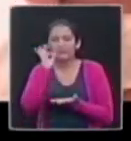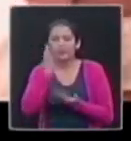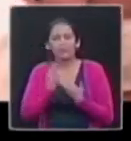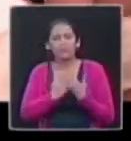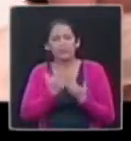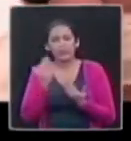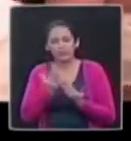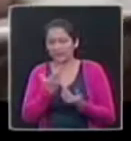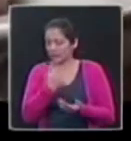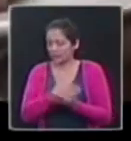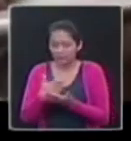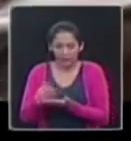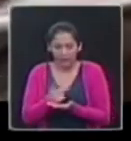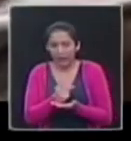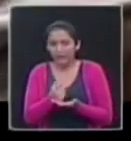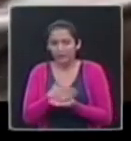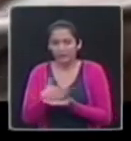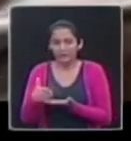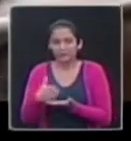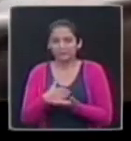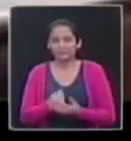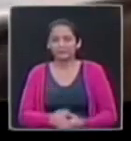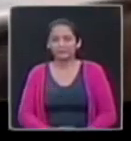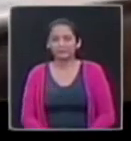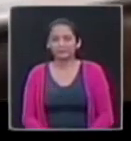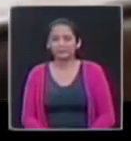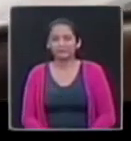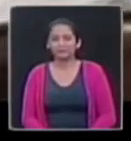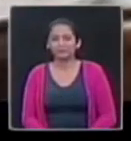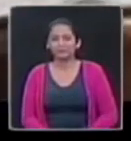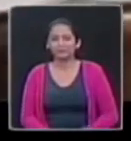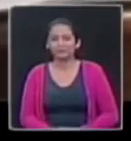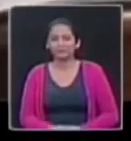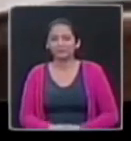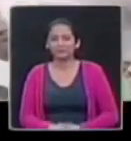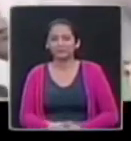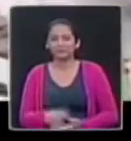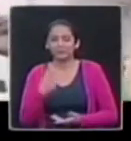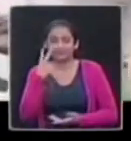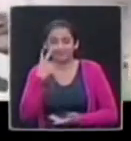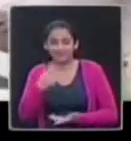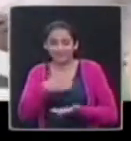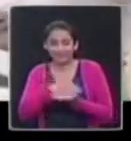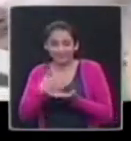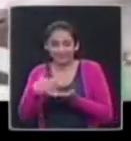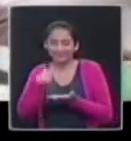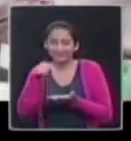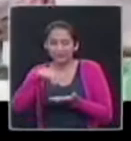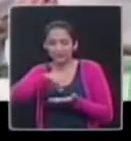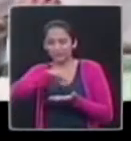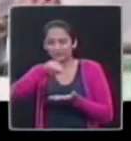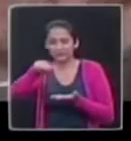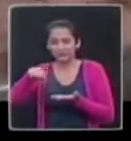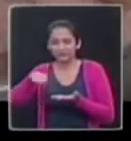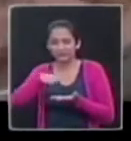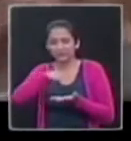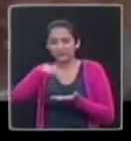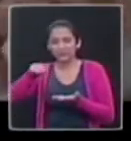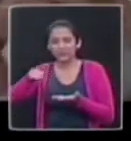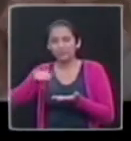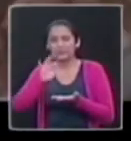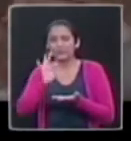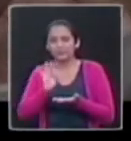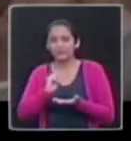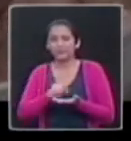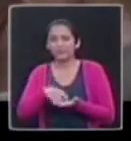¿no? Y hemos hecho un fettuccine con salsa tradicional McCorney para que puedan utilizar la salsa directamente con tocino. Y hemos hecho